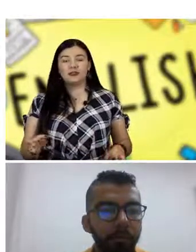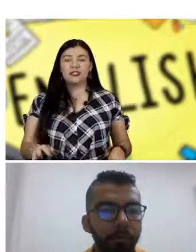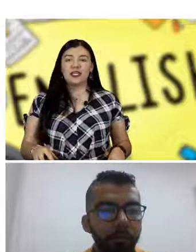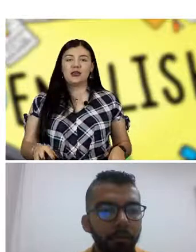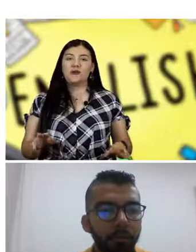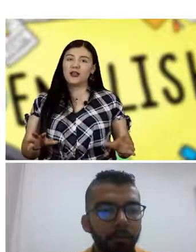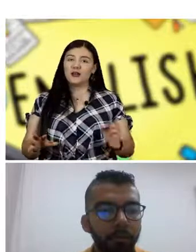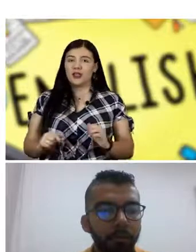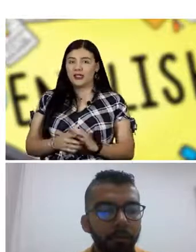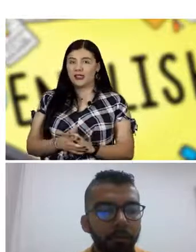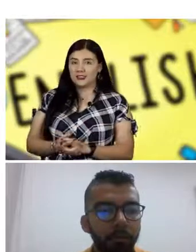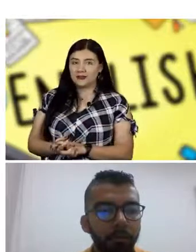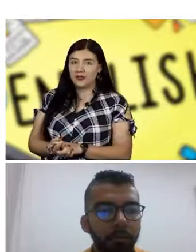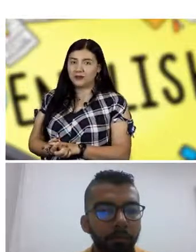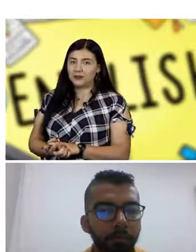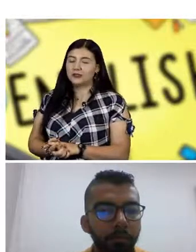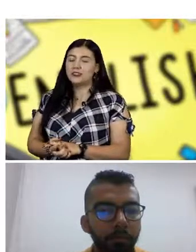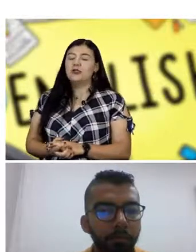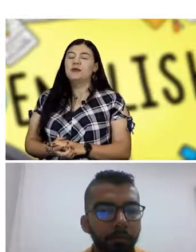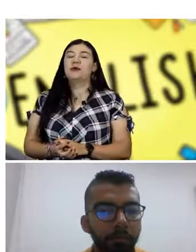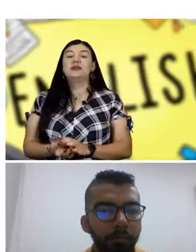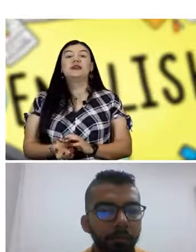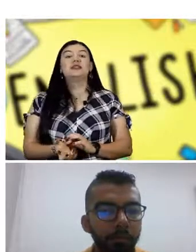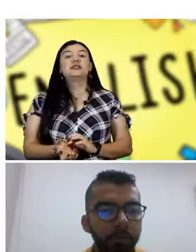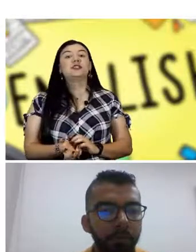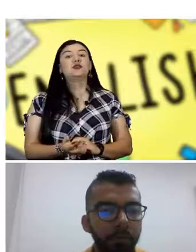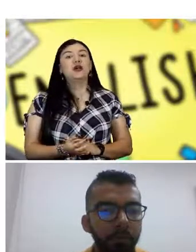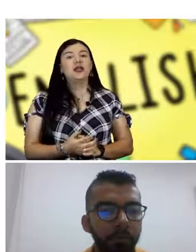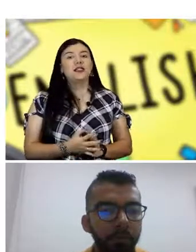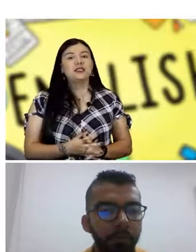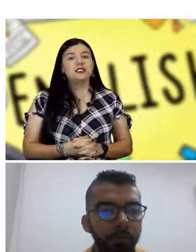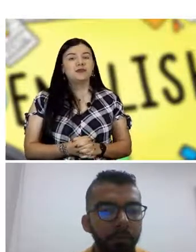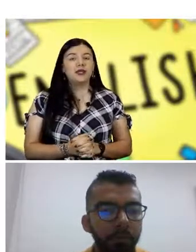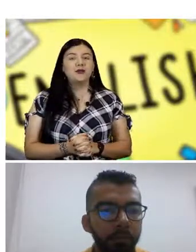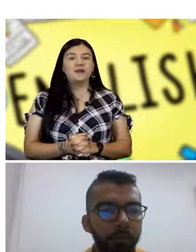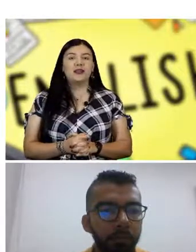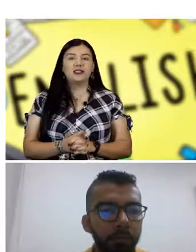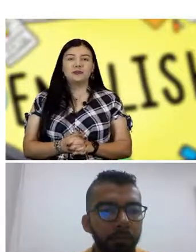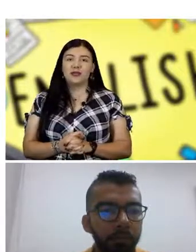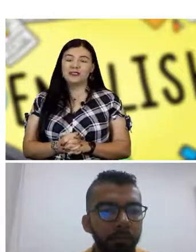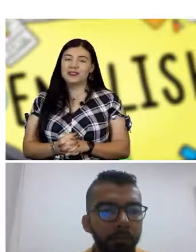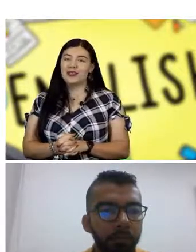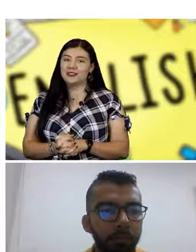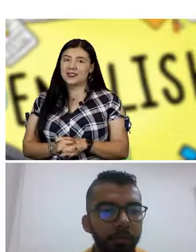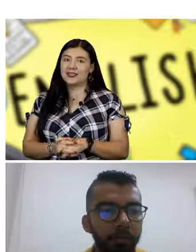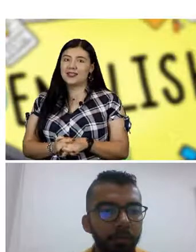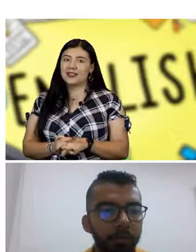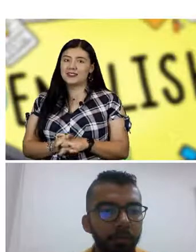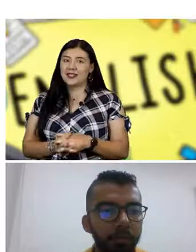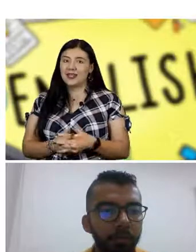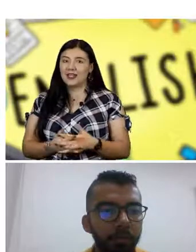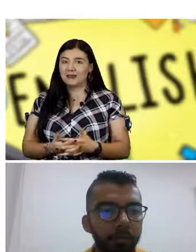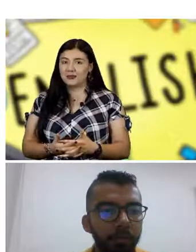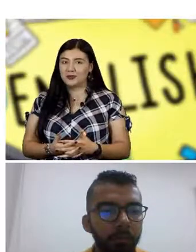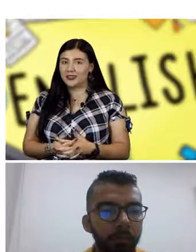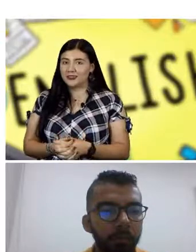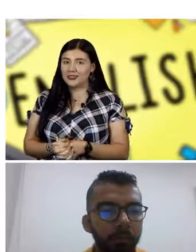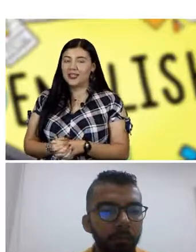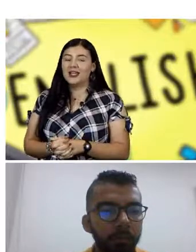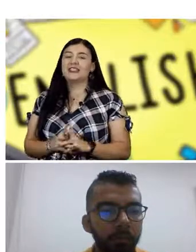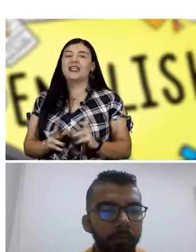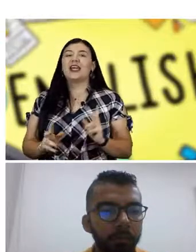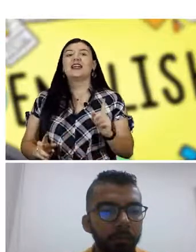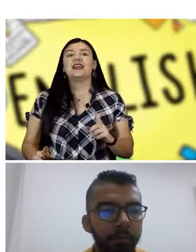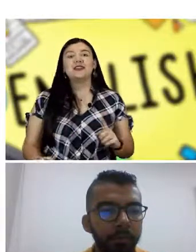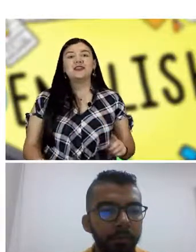sugerencia podemos tener cuando alguien está enfermo? Vamos a ver estas sugerencias, pero después de esta tercera cápsula,